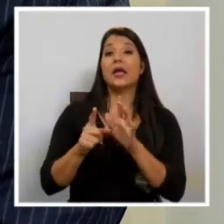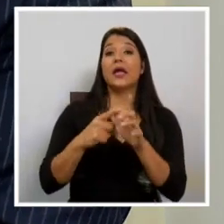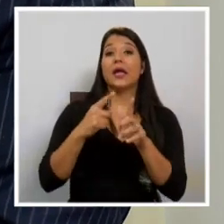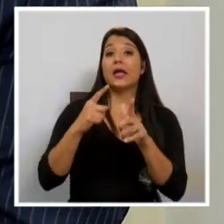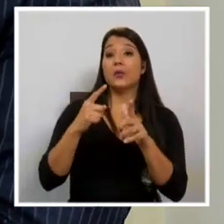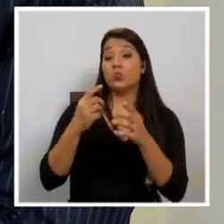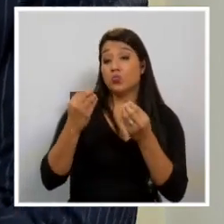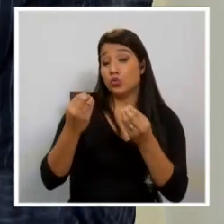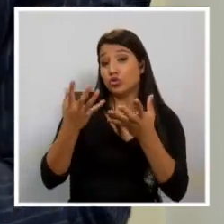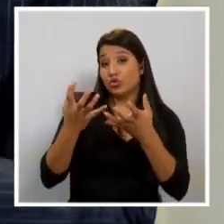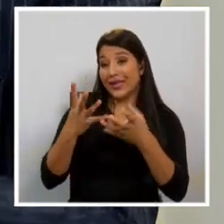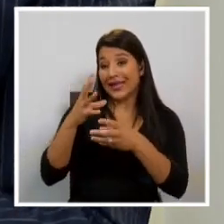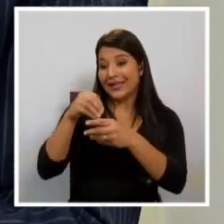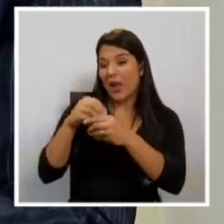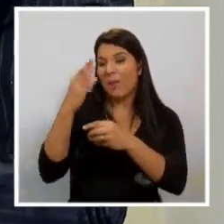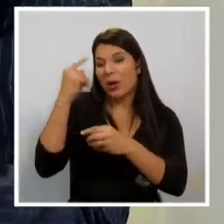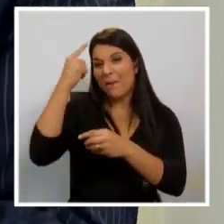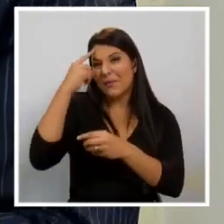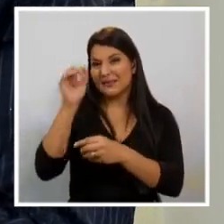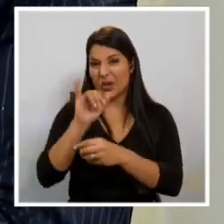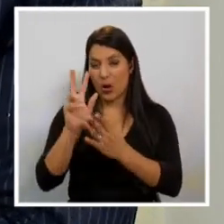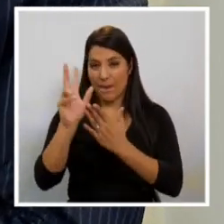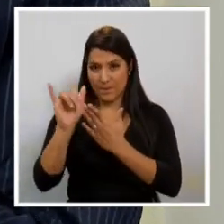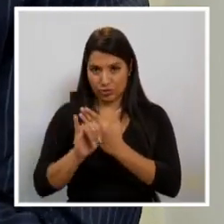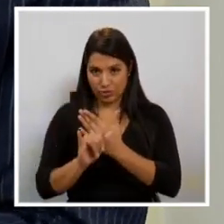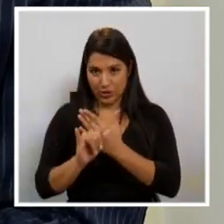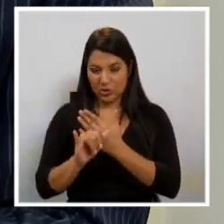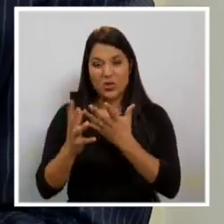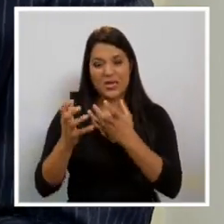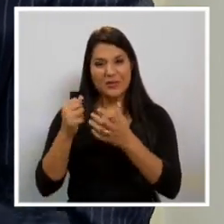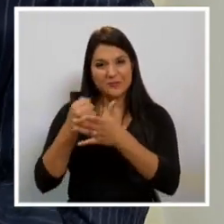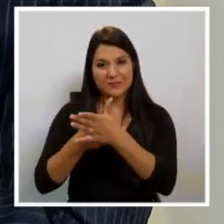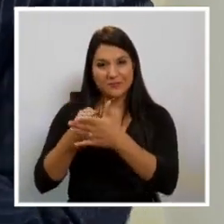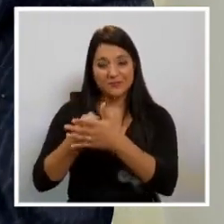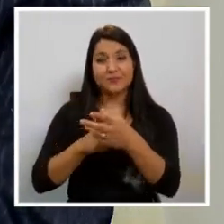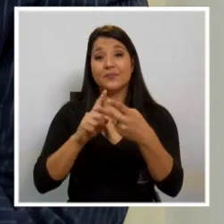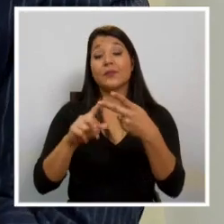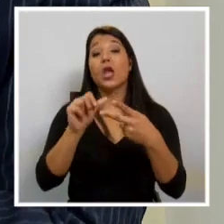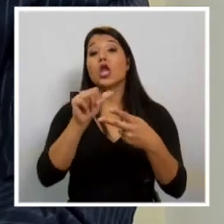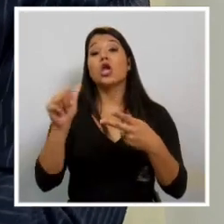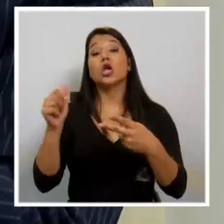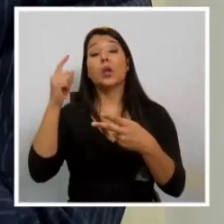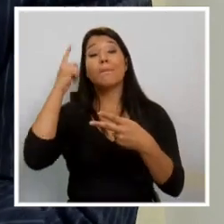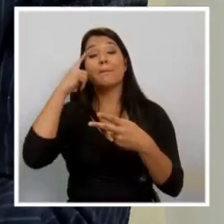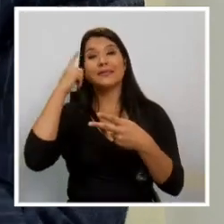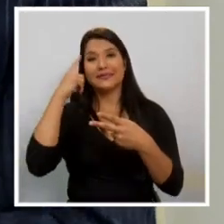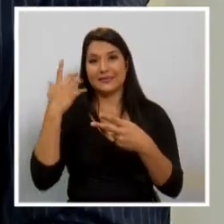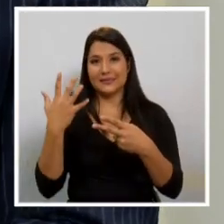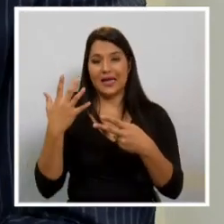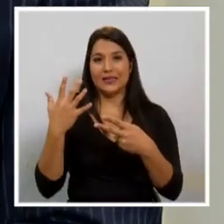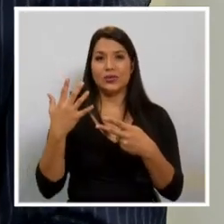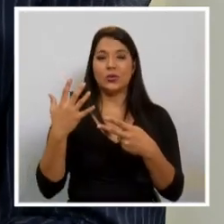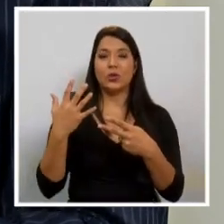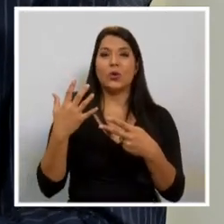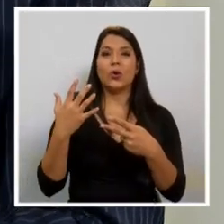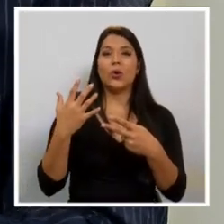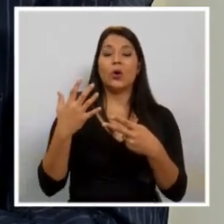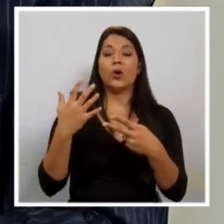por desarrollar, y otros valorando el peso que tendría para su propuesta política a corto o mediano